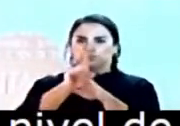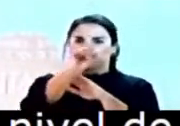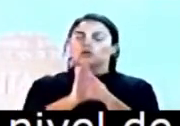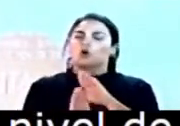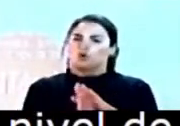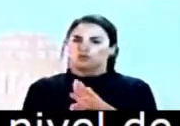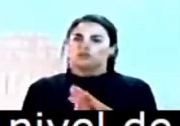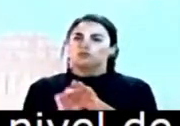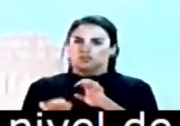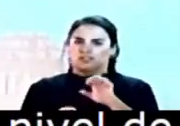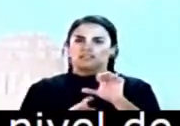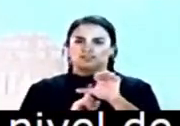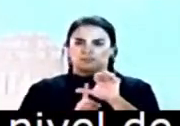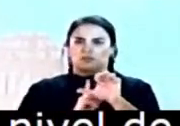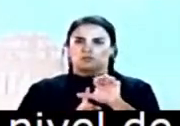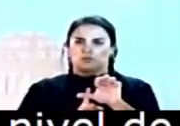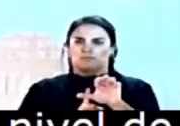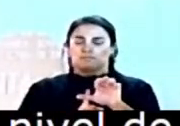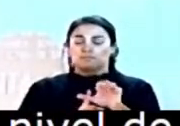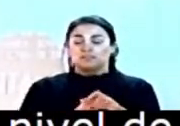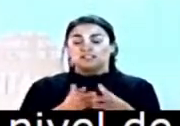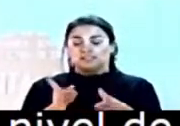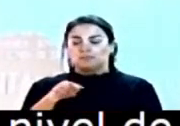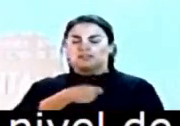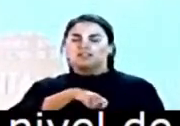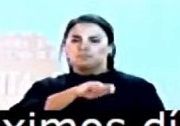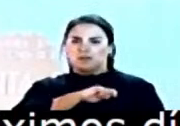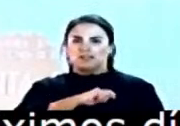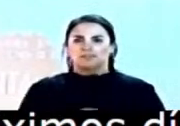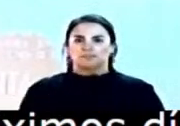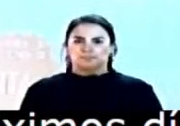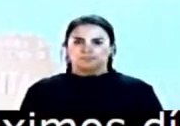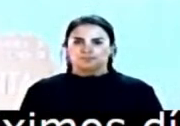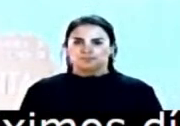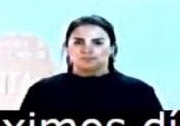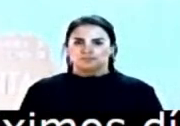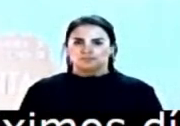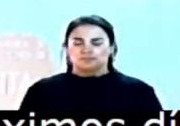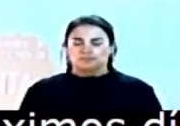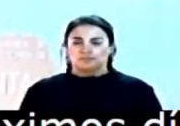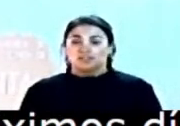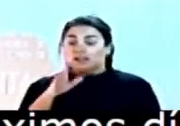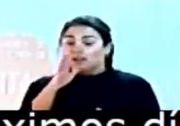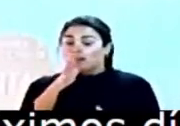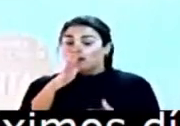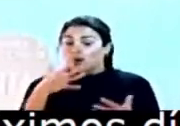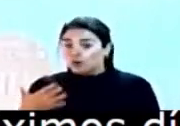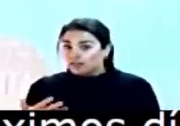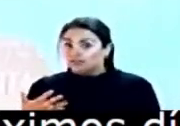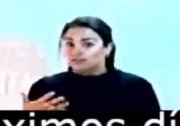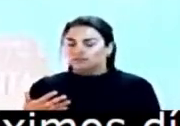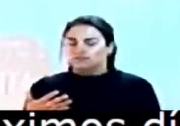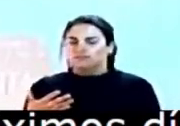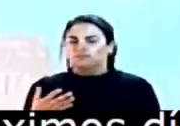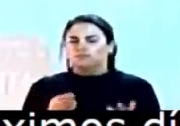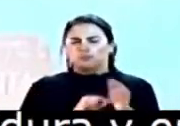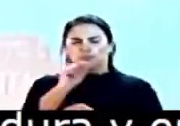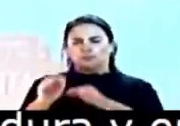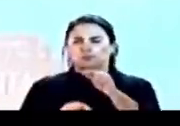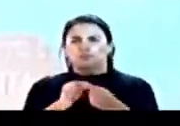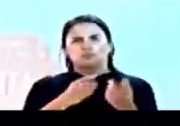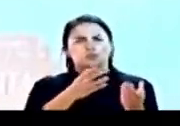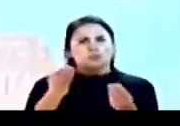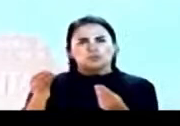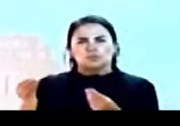en Extremadura y en España. Llegados a este punto, con esas incidencias tan altas,